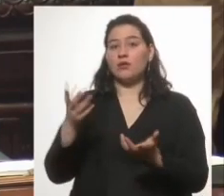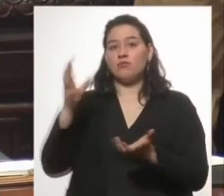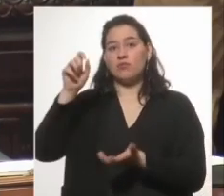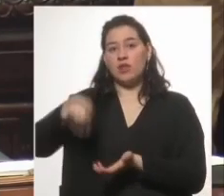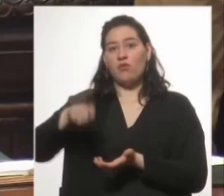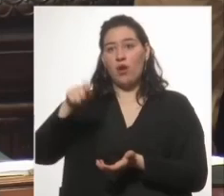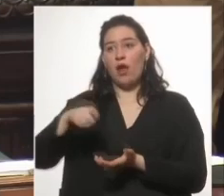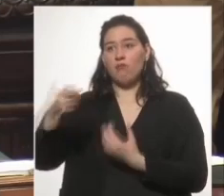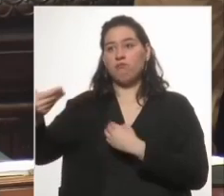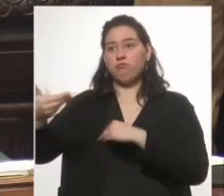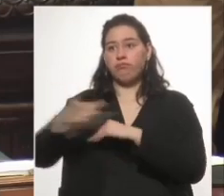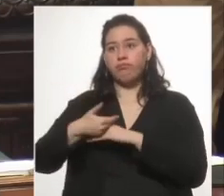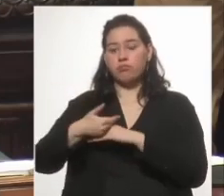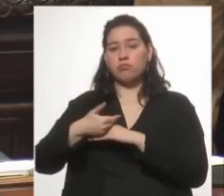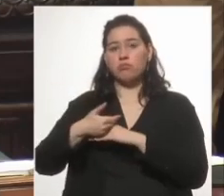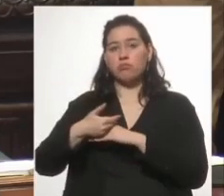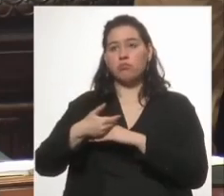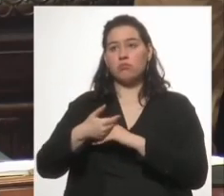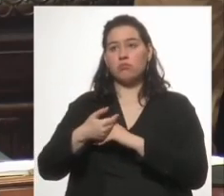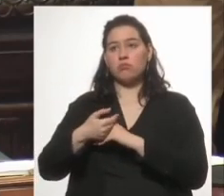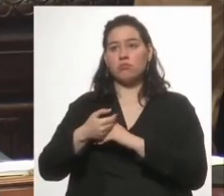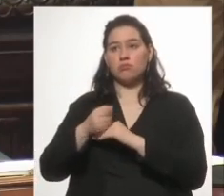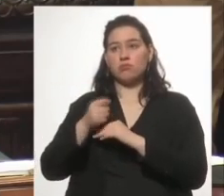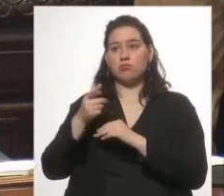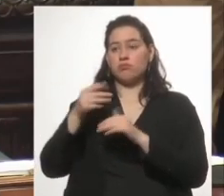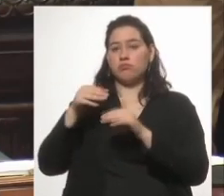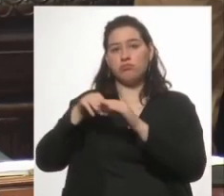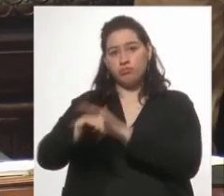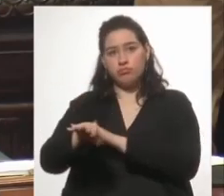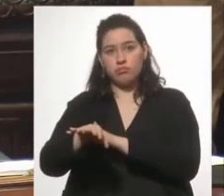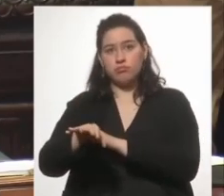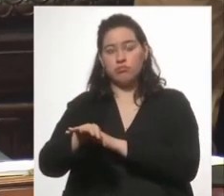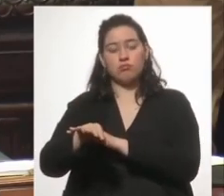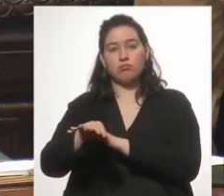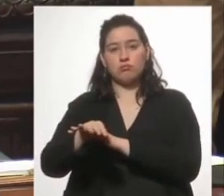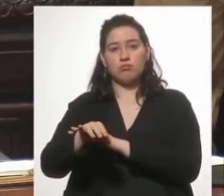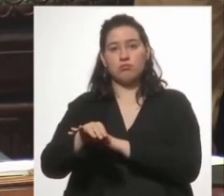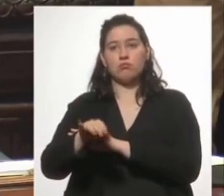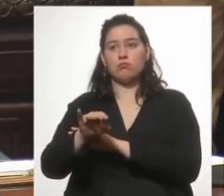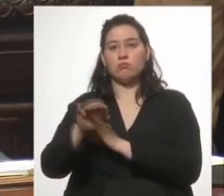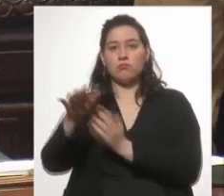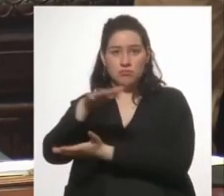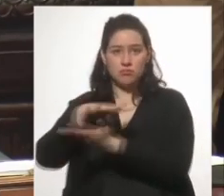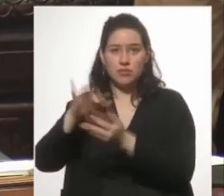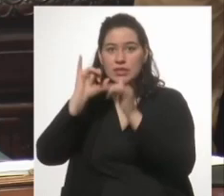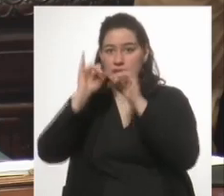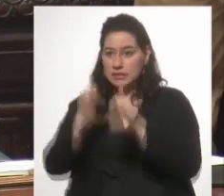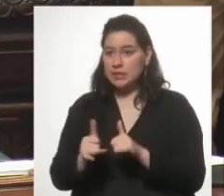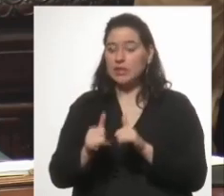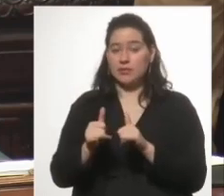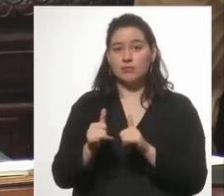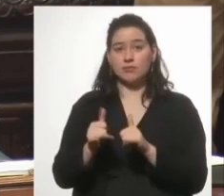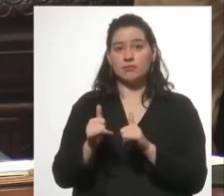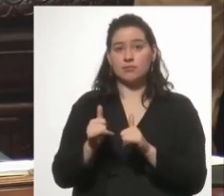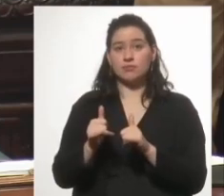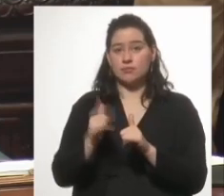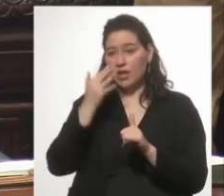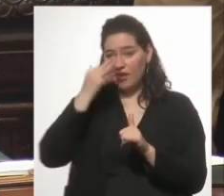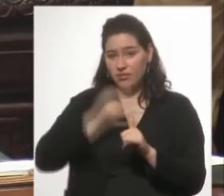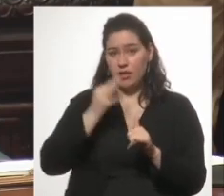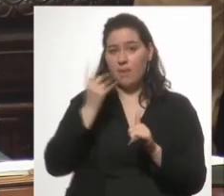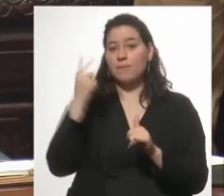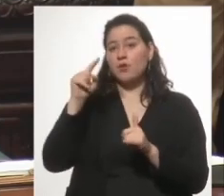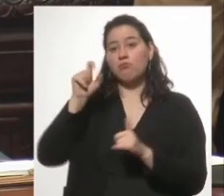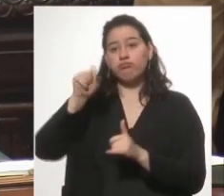resuelve el archivo de la causa. Es cierto, sí, que hay una instancia de casación, pero el Tribunal